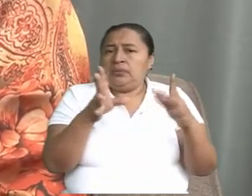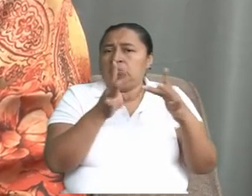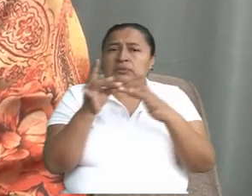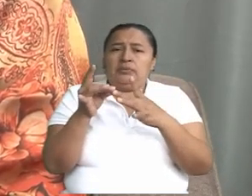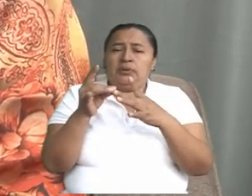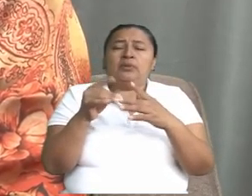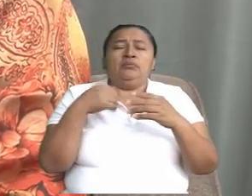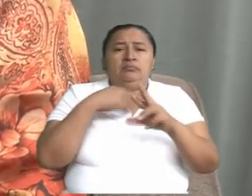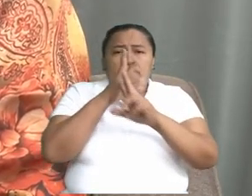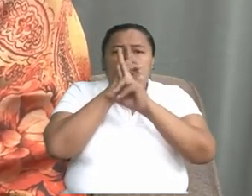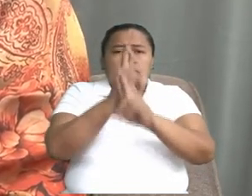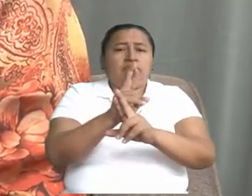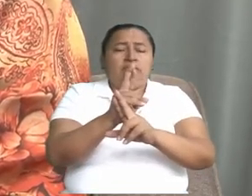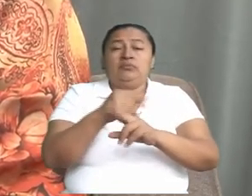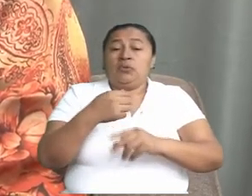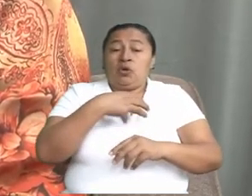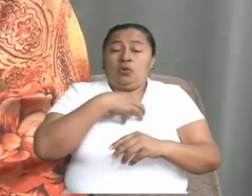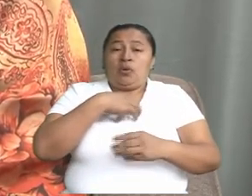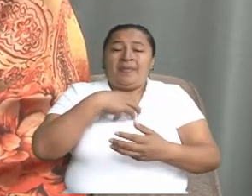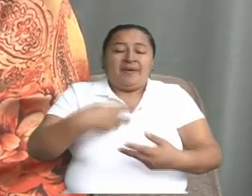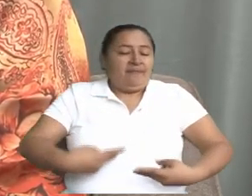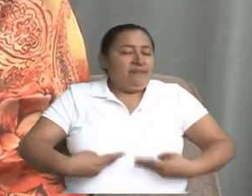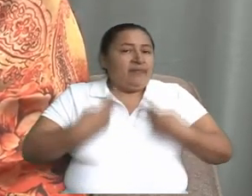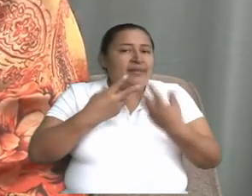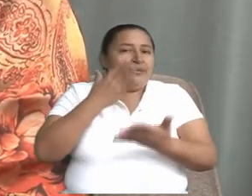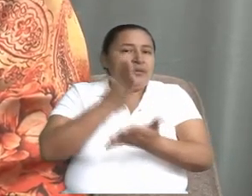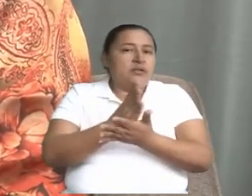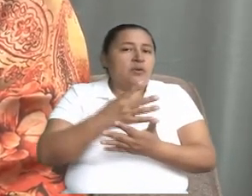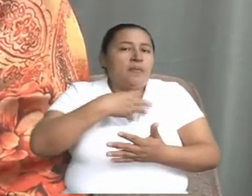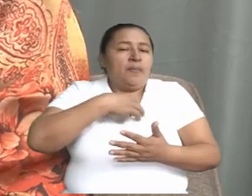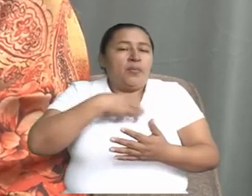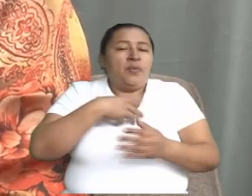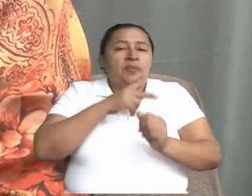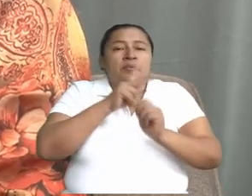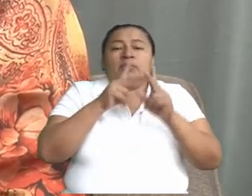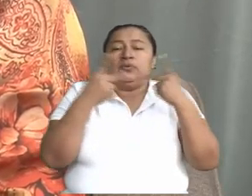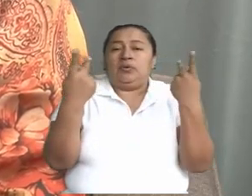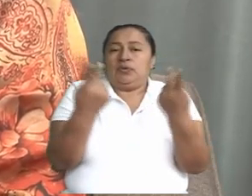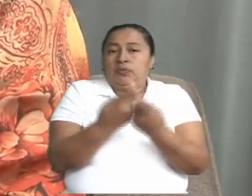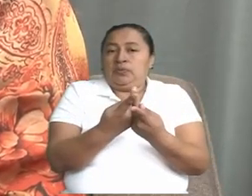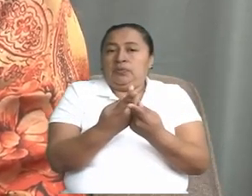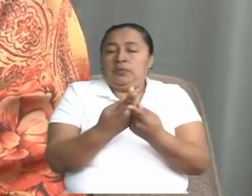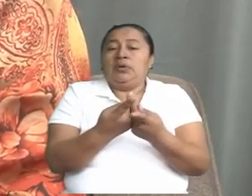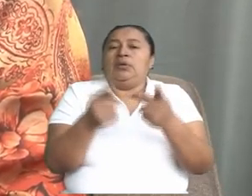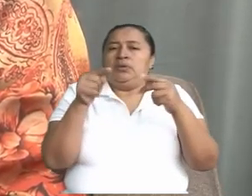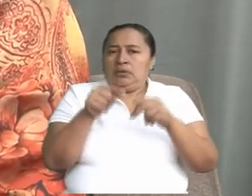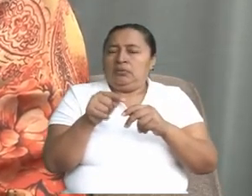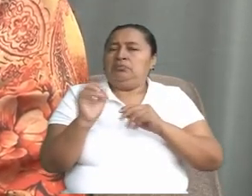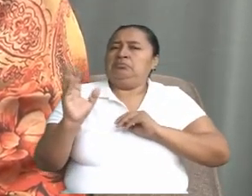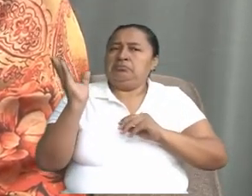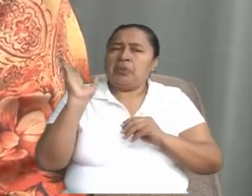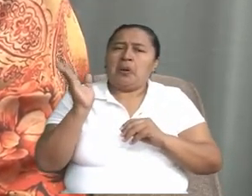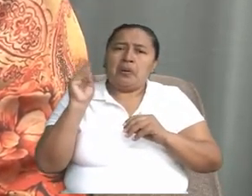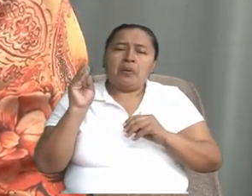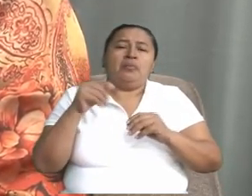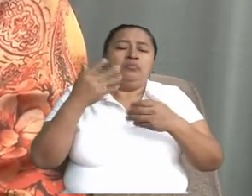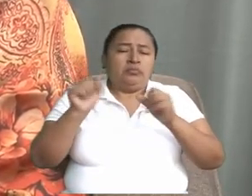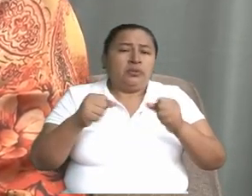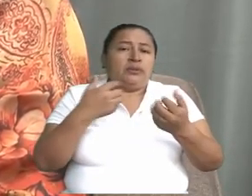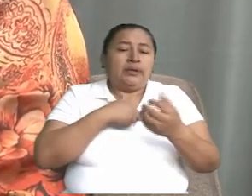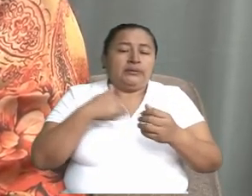de respeto a la autodeterminación de los pueblos y de el impulso de las